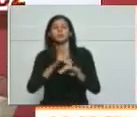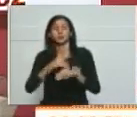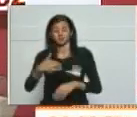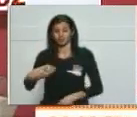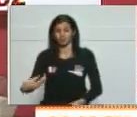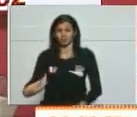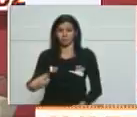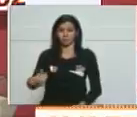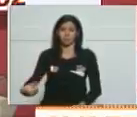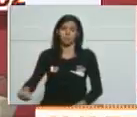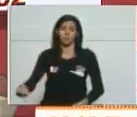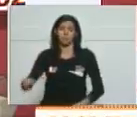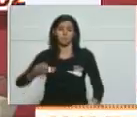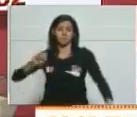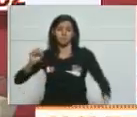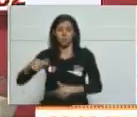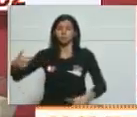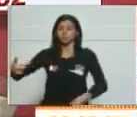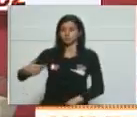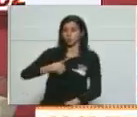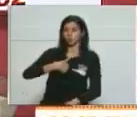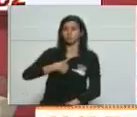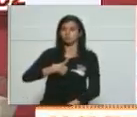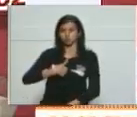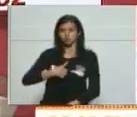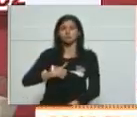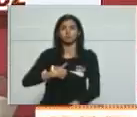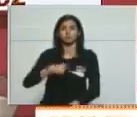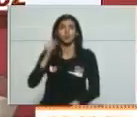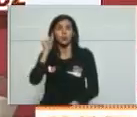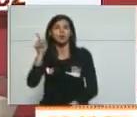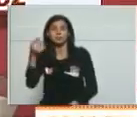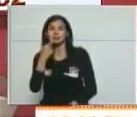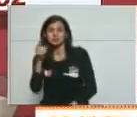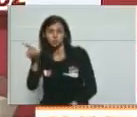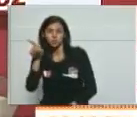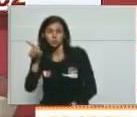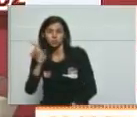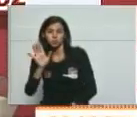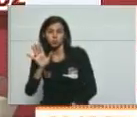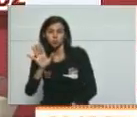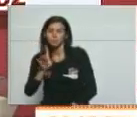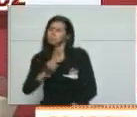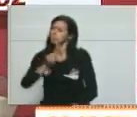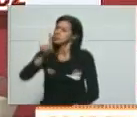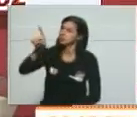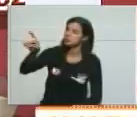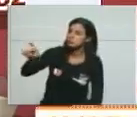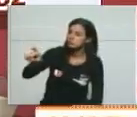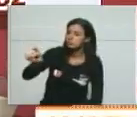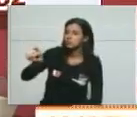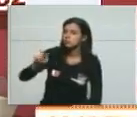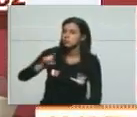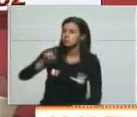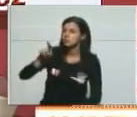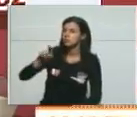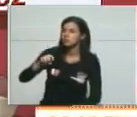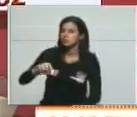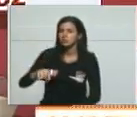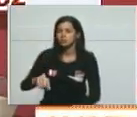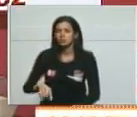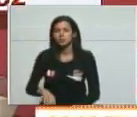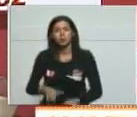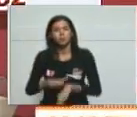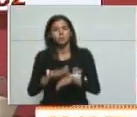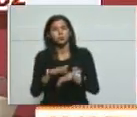cuyo uso a quemarropa está prohibido. Eso fue lo que ella dijo. La persona pregunta, esta persona que escribe, ¿por qué